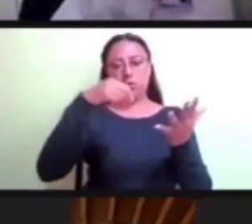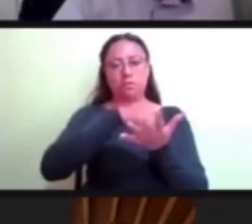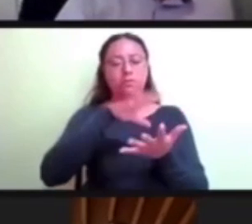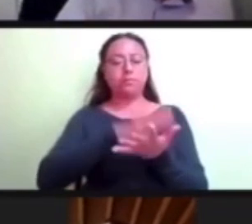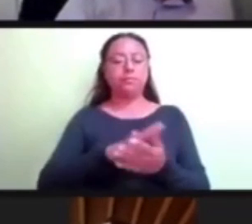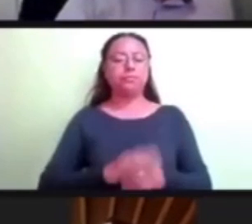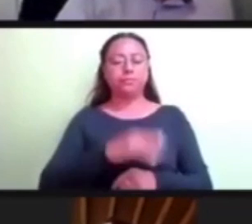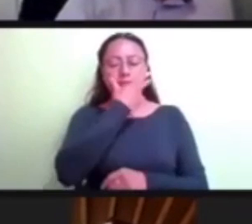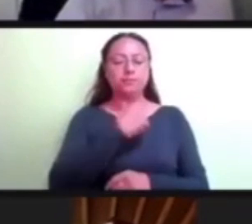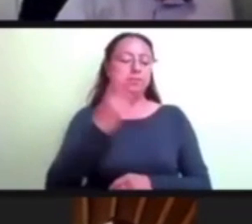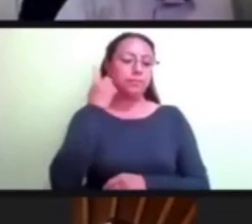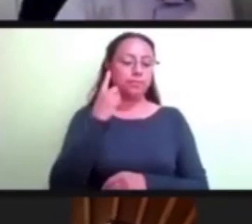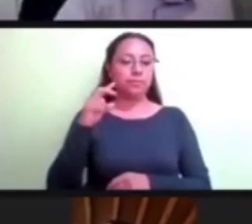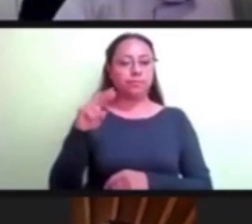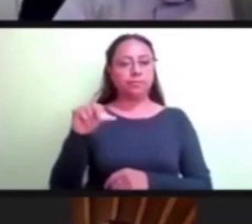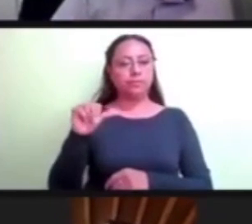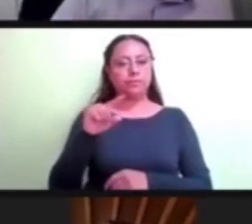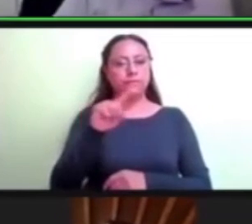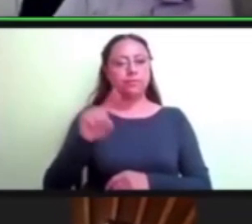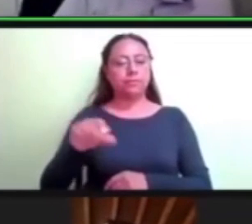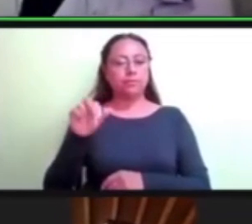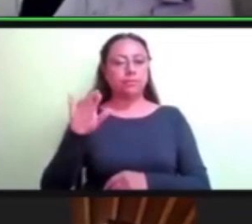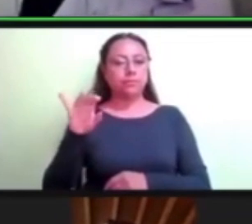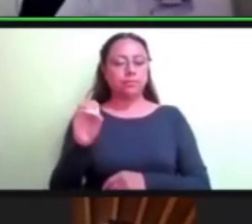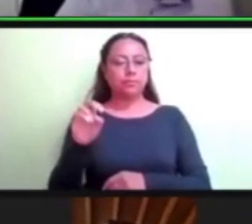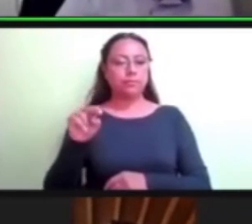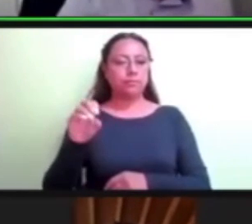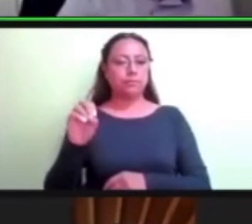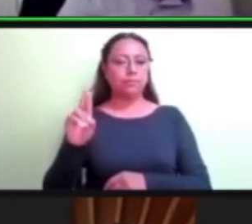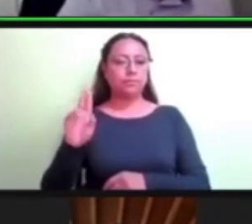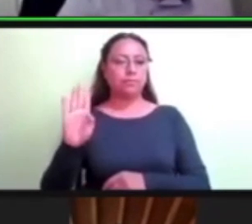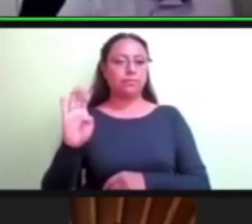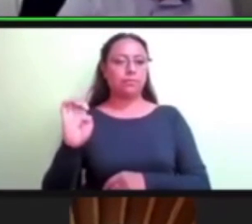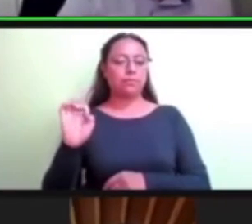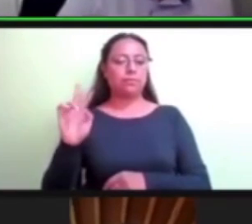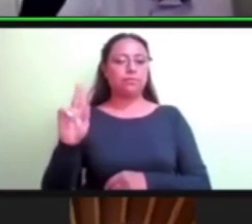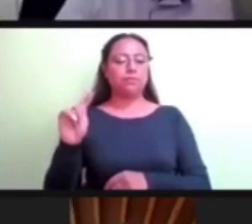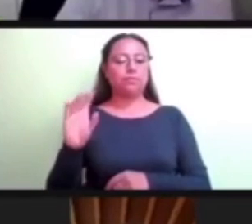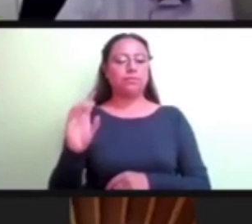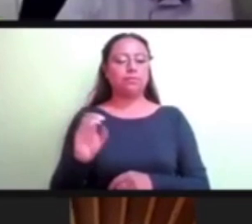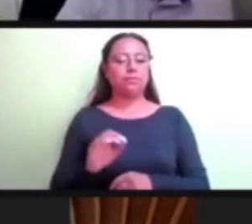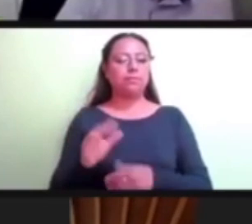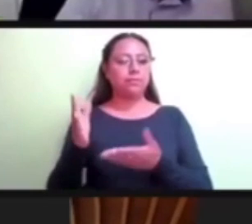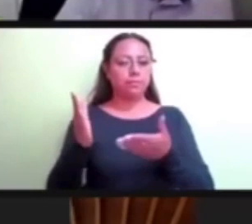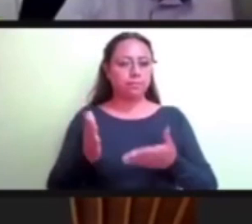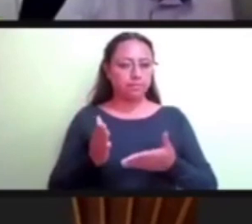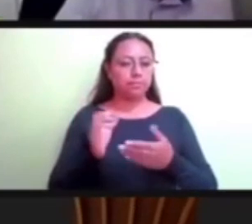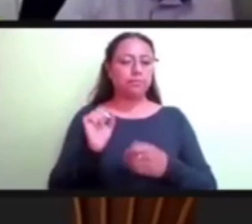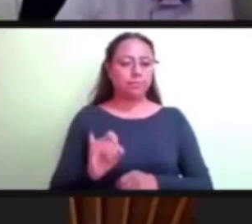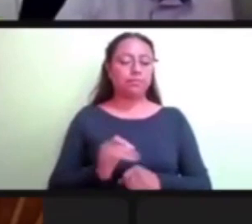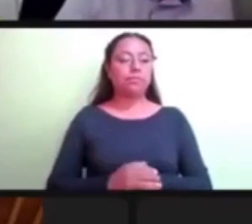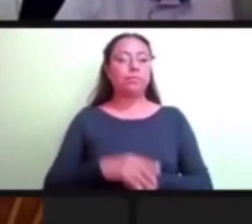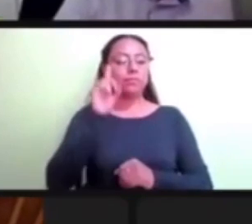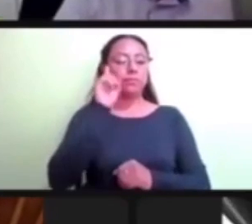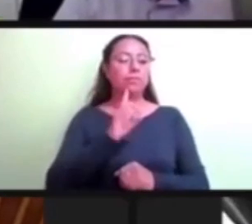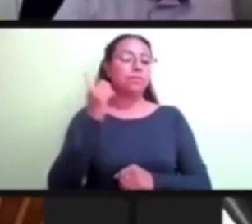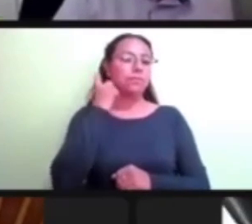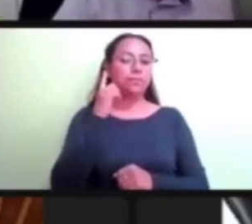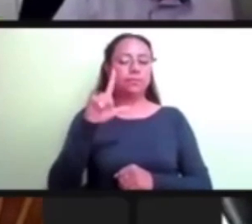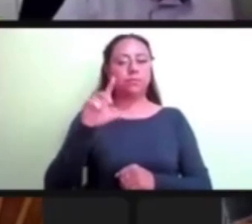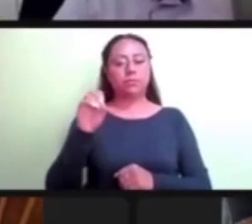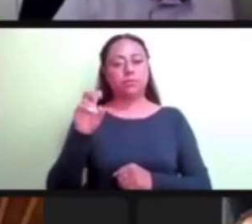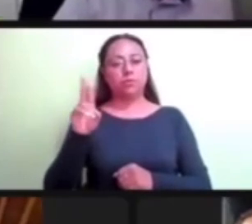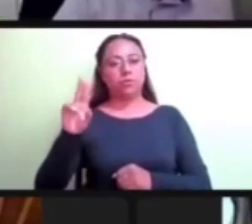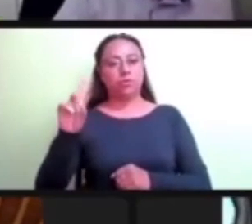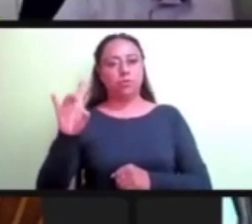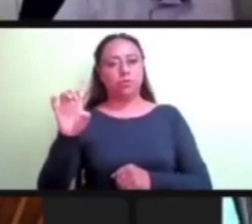y cajeros automáticos de la capital. También fueron aprobadas las bases y la convocatoria para la entrega a la Medalla al Mérito